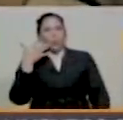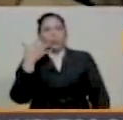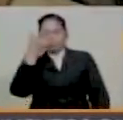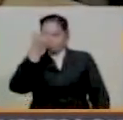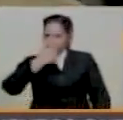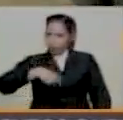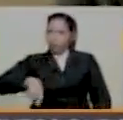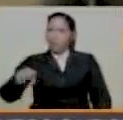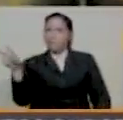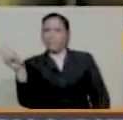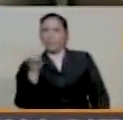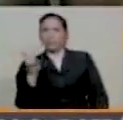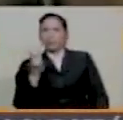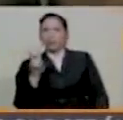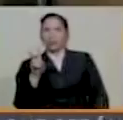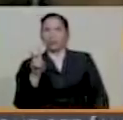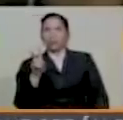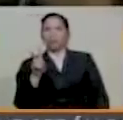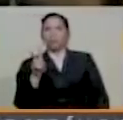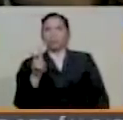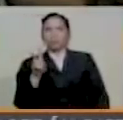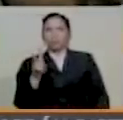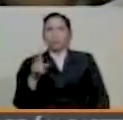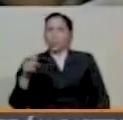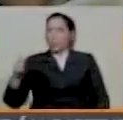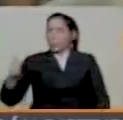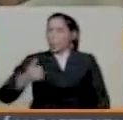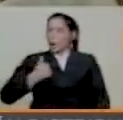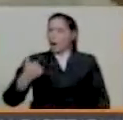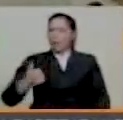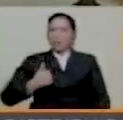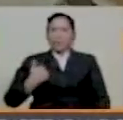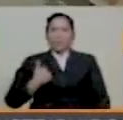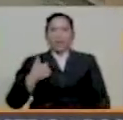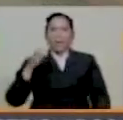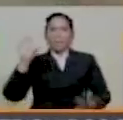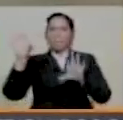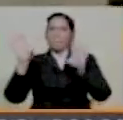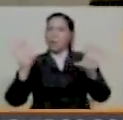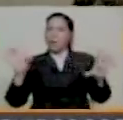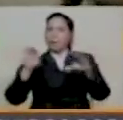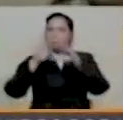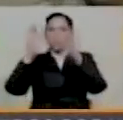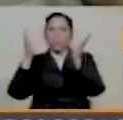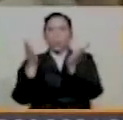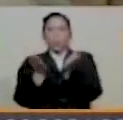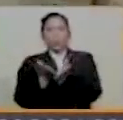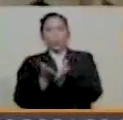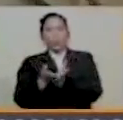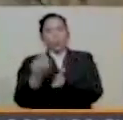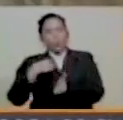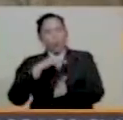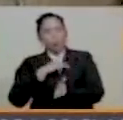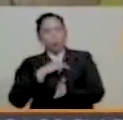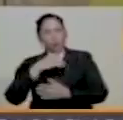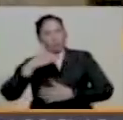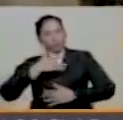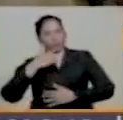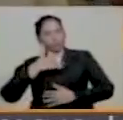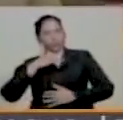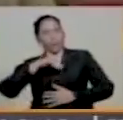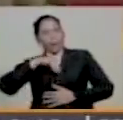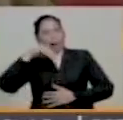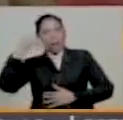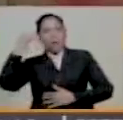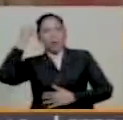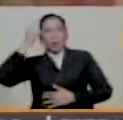ser venezolana, de en cualquier parte de este mundo donde nos paremos, sentir en el alma y en la